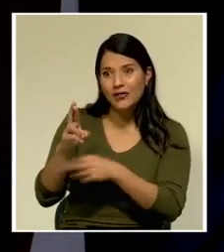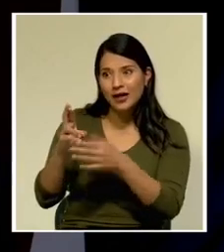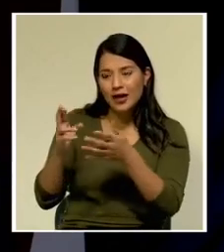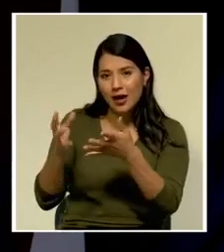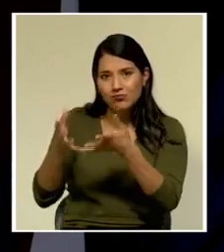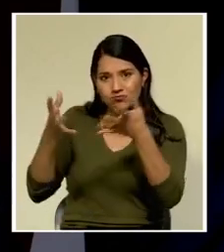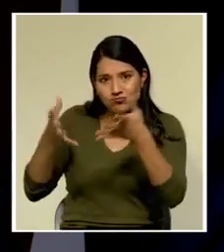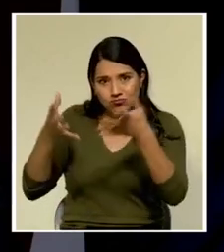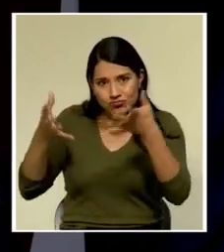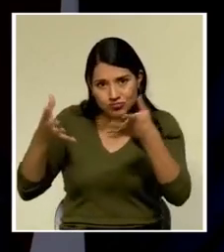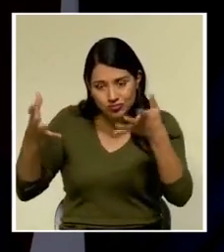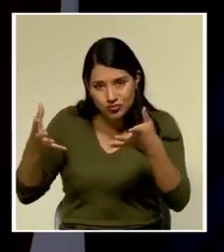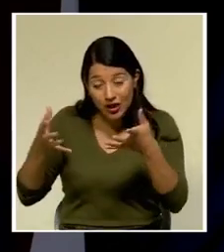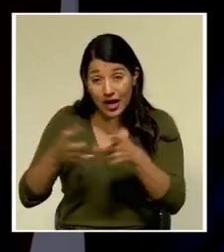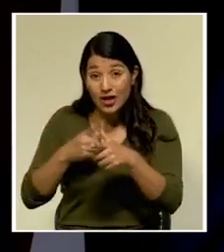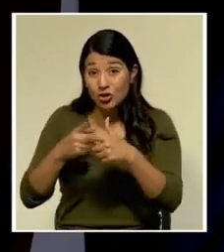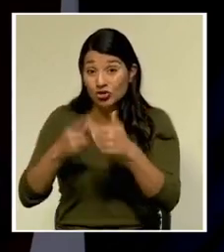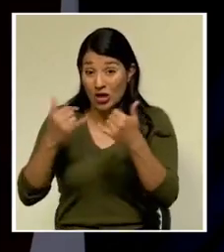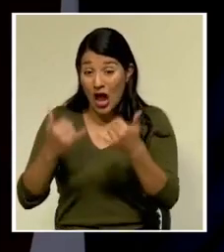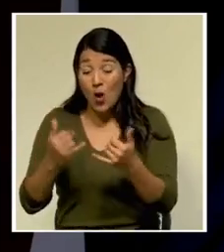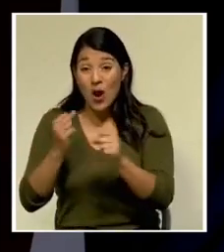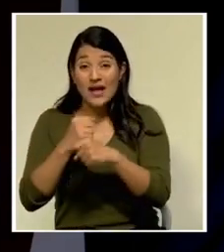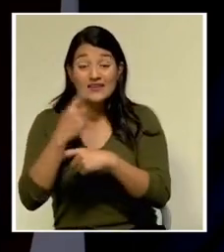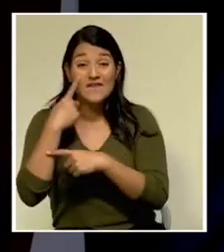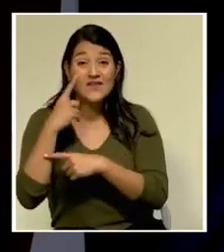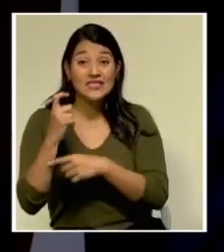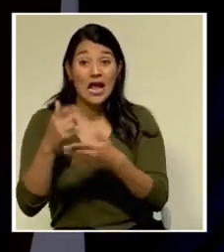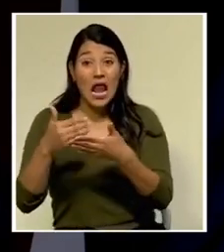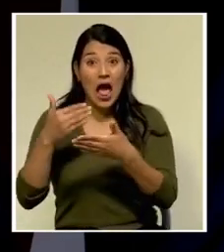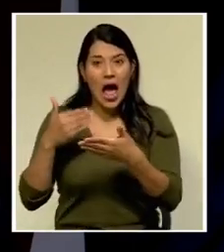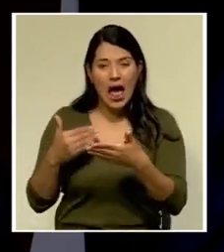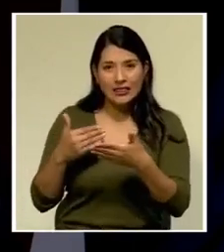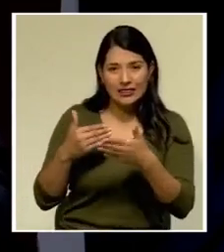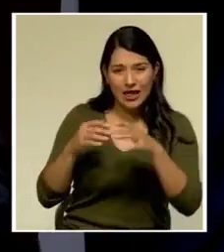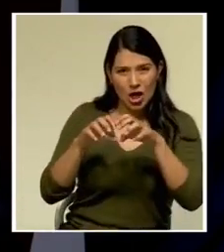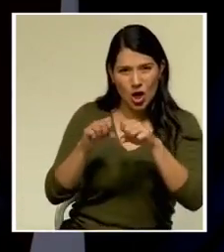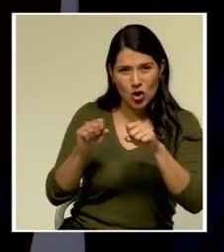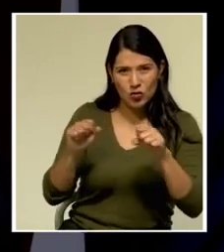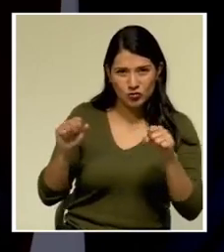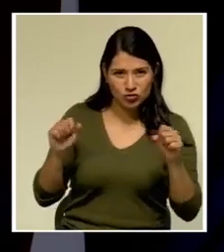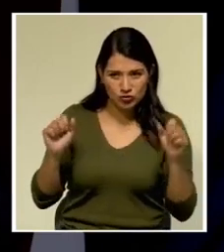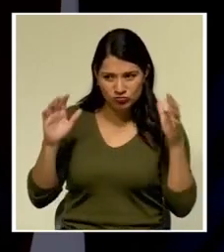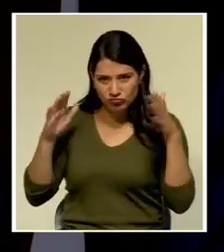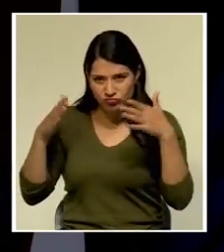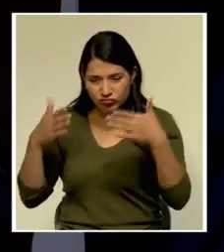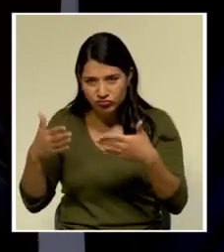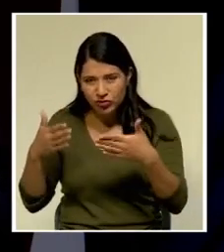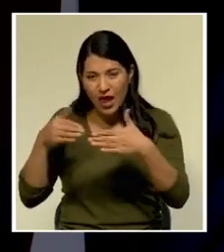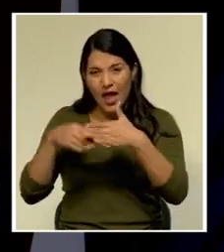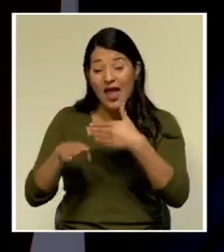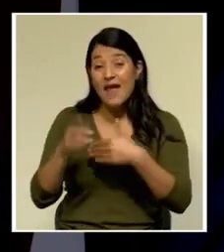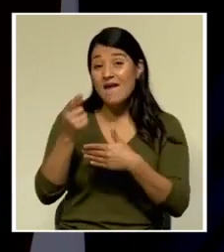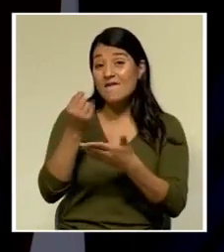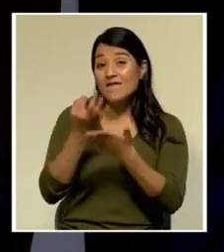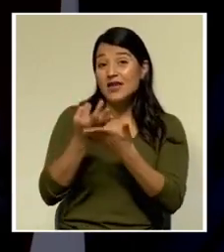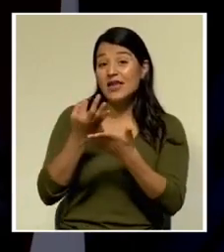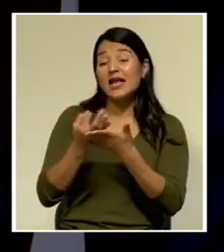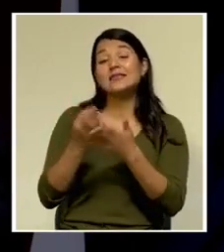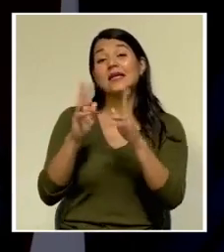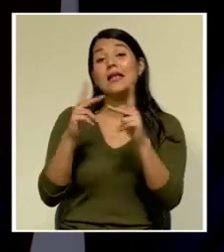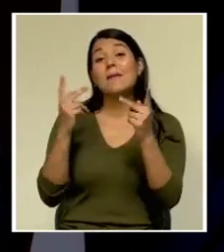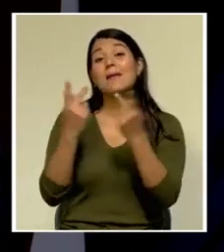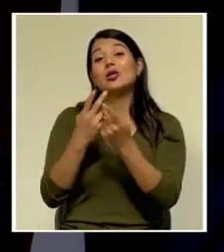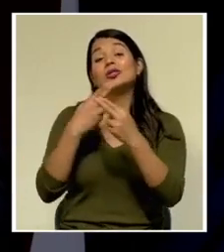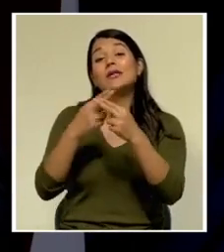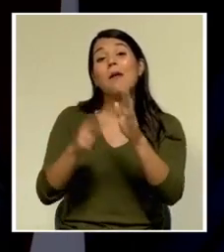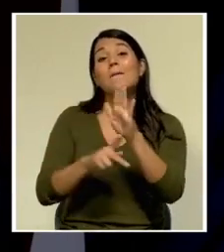Elecciones y a la Fiscalía Anticorrupción con los radares enfocados en las finanzas del Partido Progreso